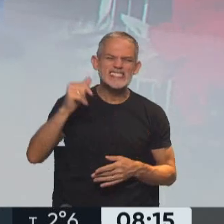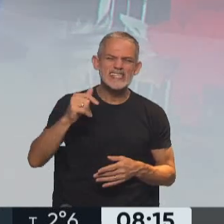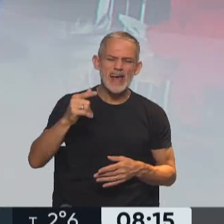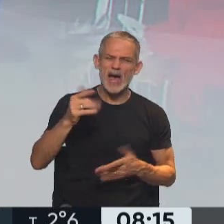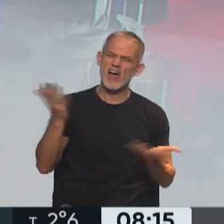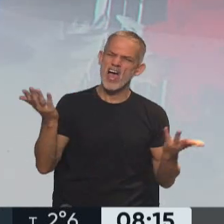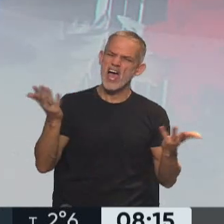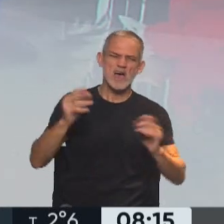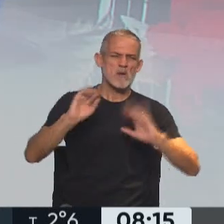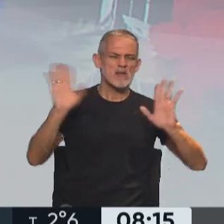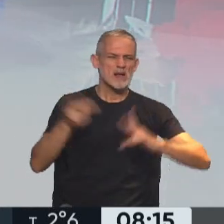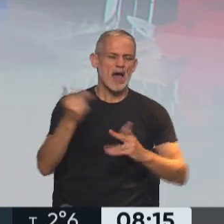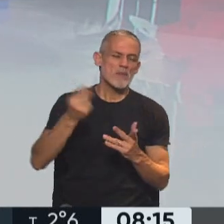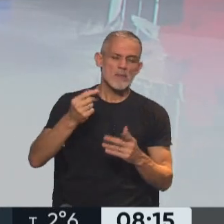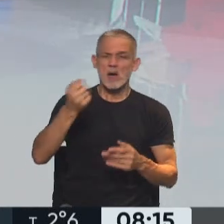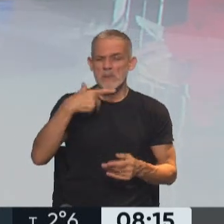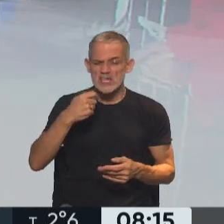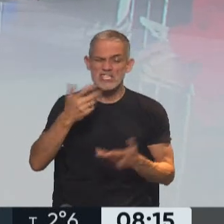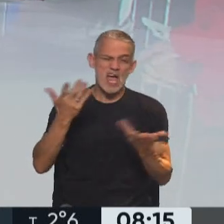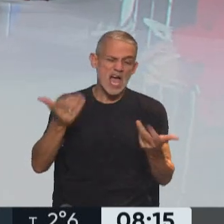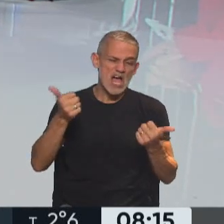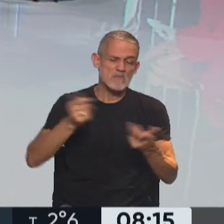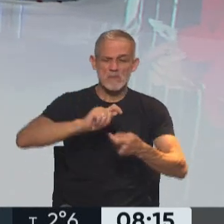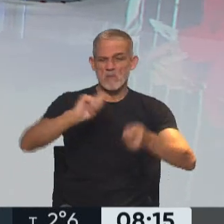HIV, con la aparición de nuevos medicamentos y que la